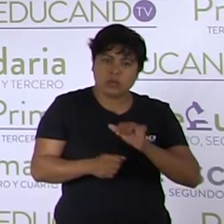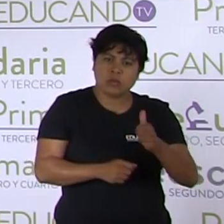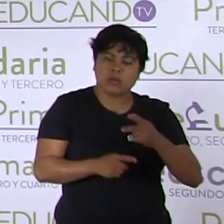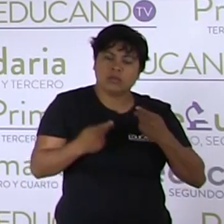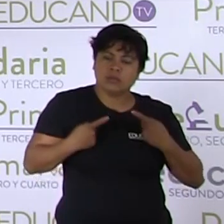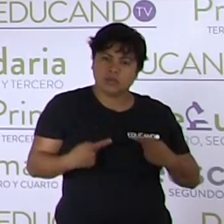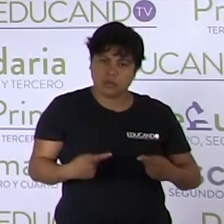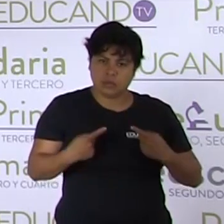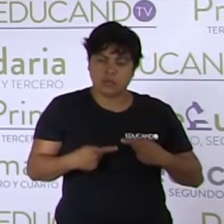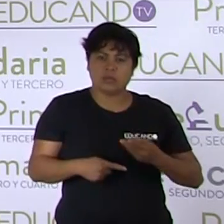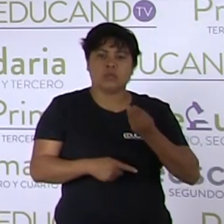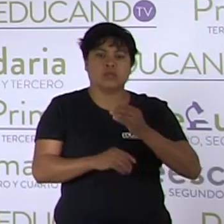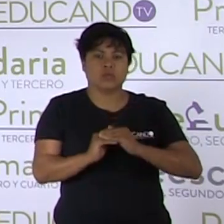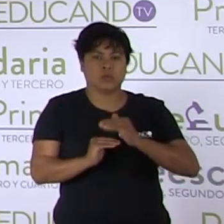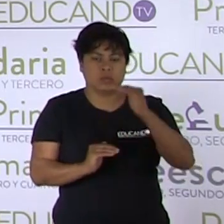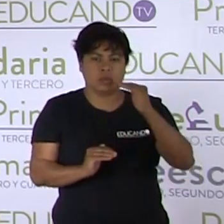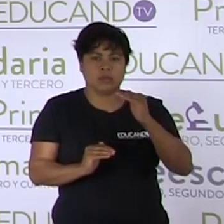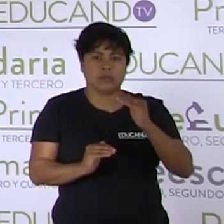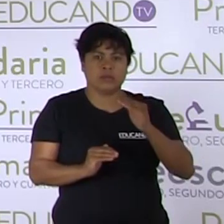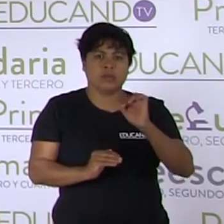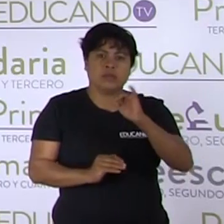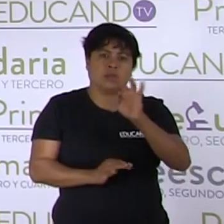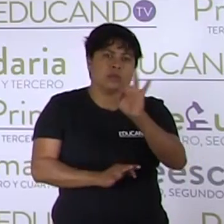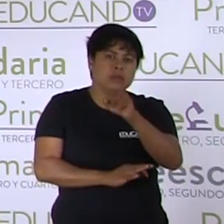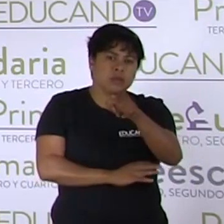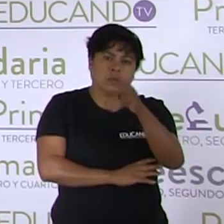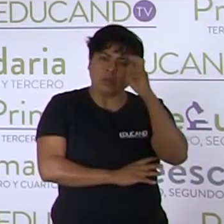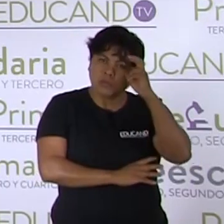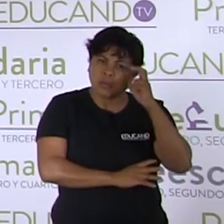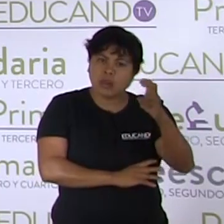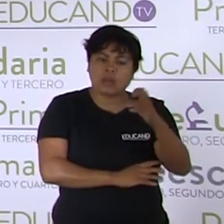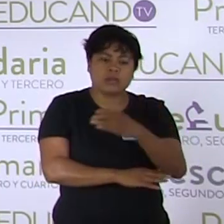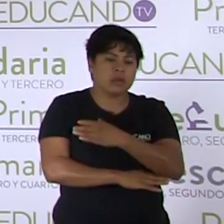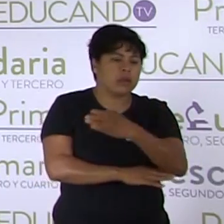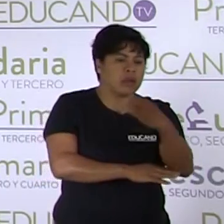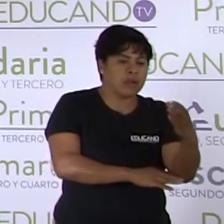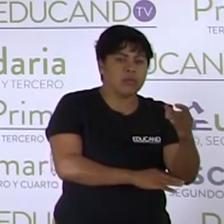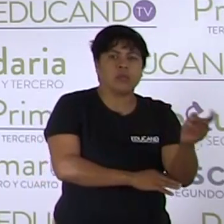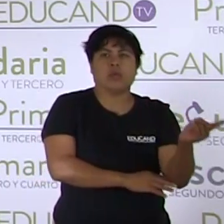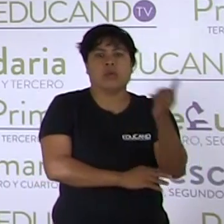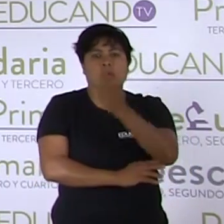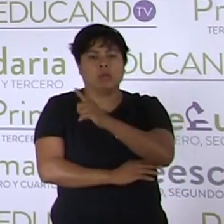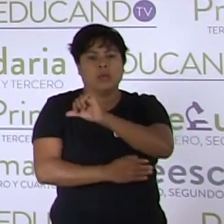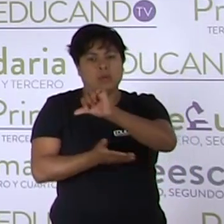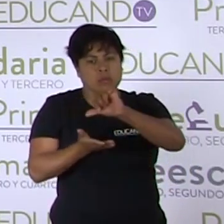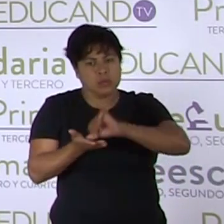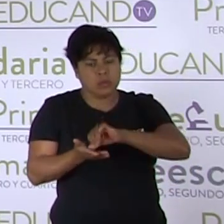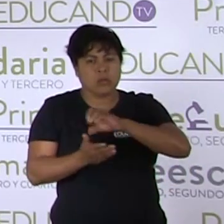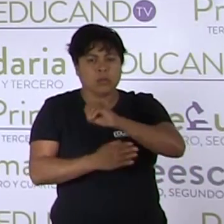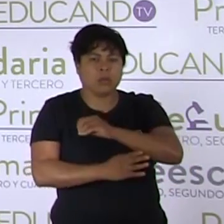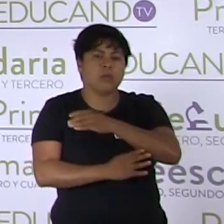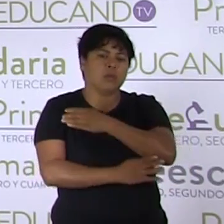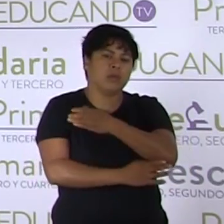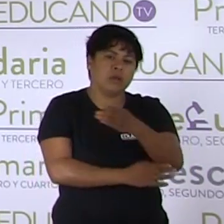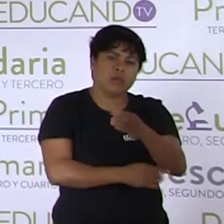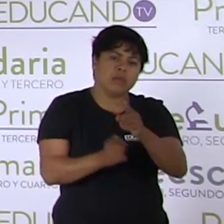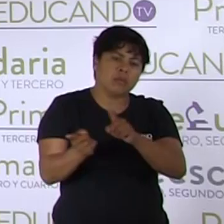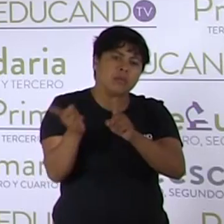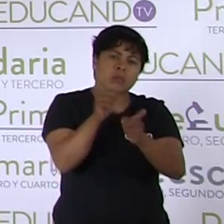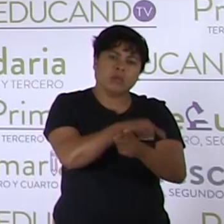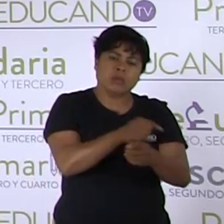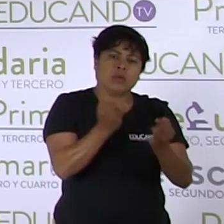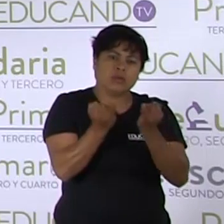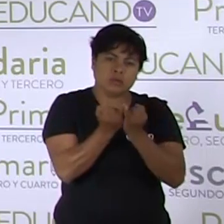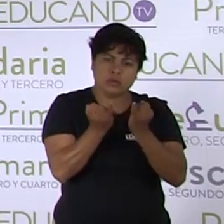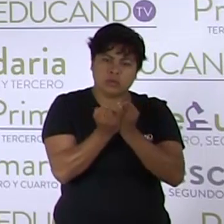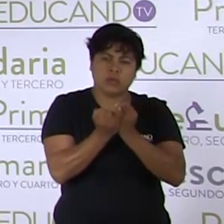personas, mucho más si viajas del campo a la ciudad o de la ciudad al campo, pues también vas a